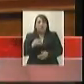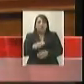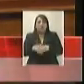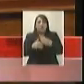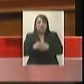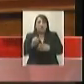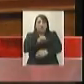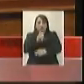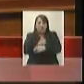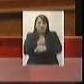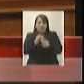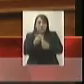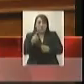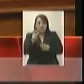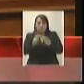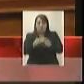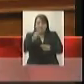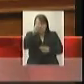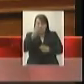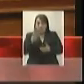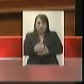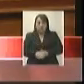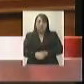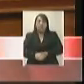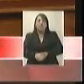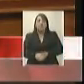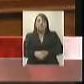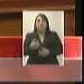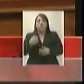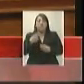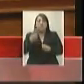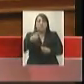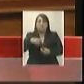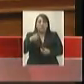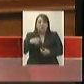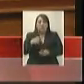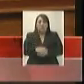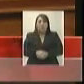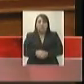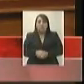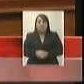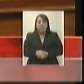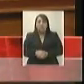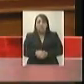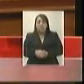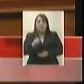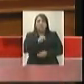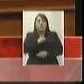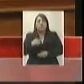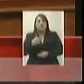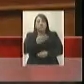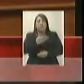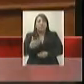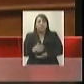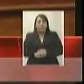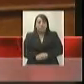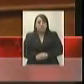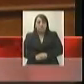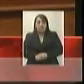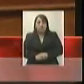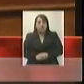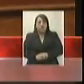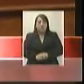esta autoridad con una peruana que tiene mucha necesidad, señor presidente.